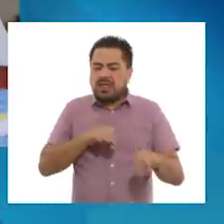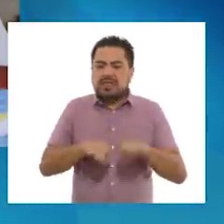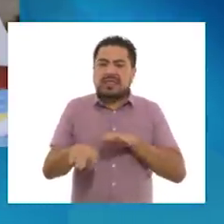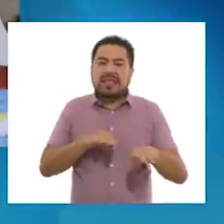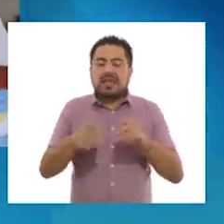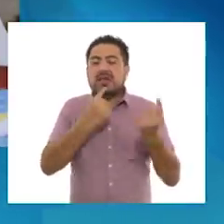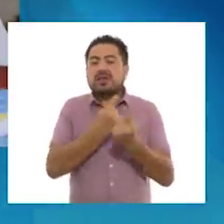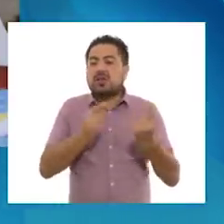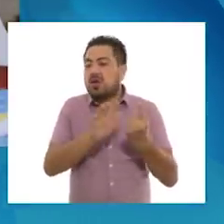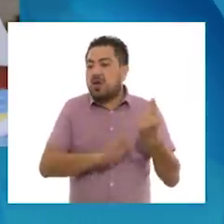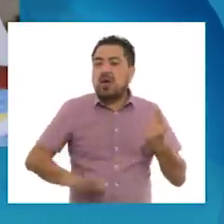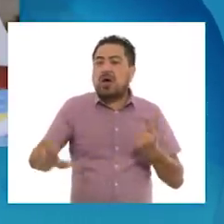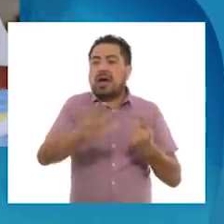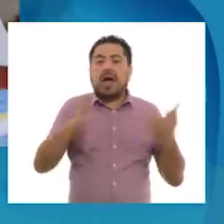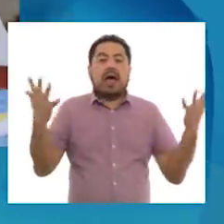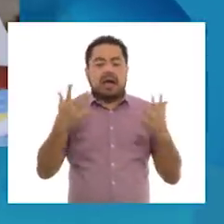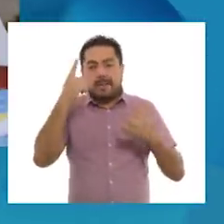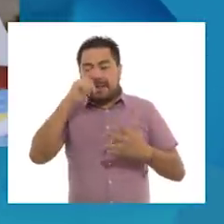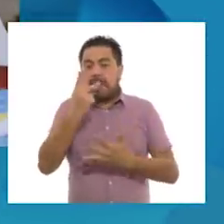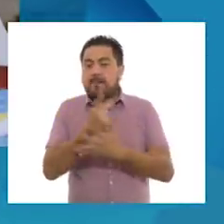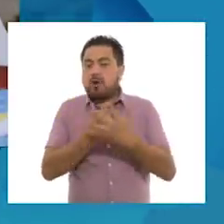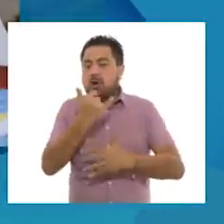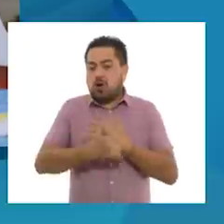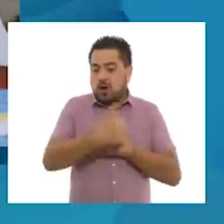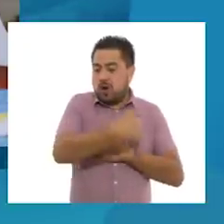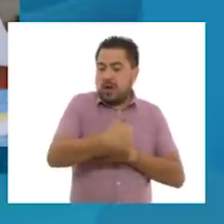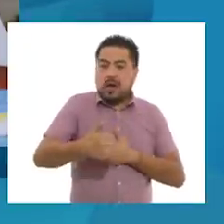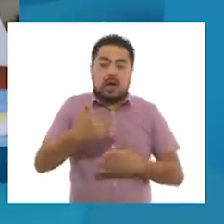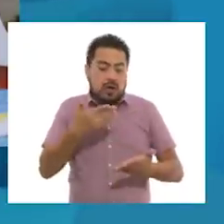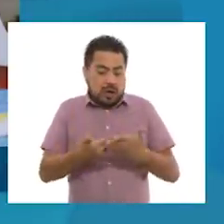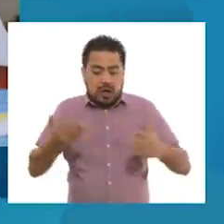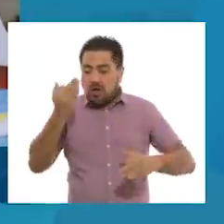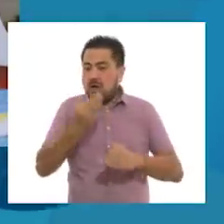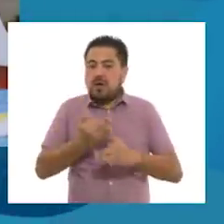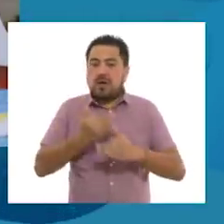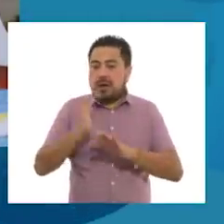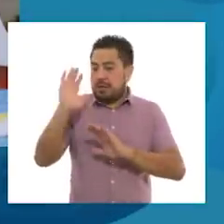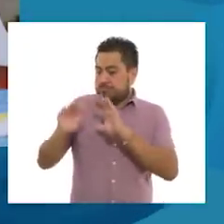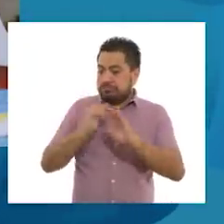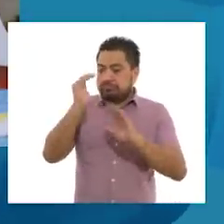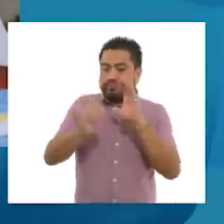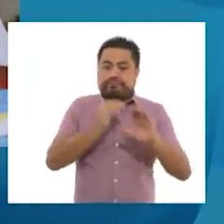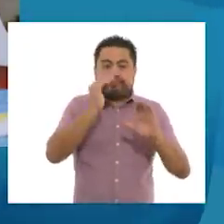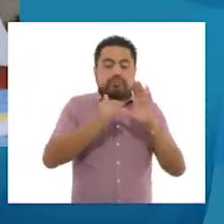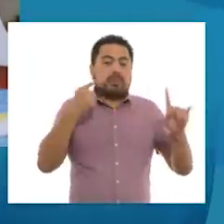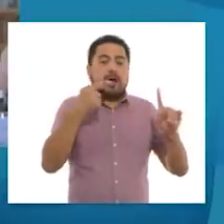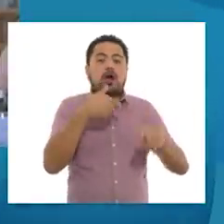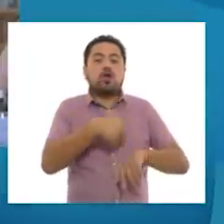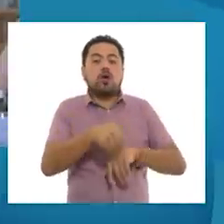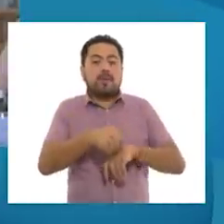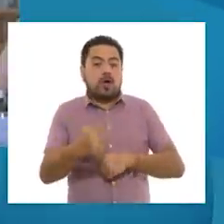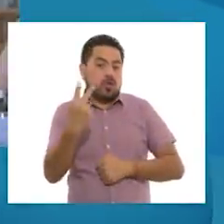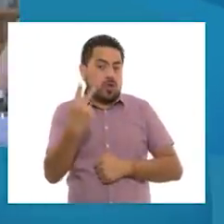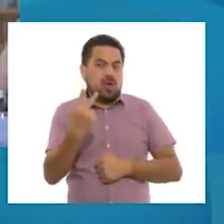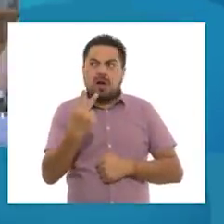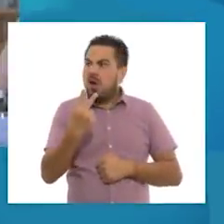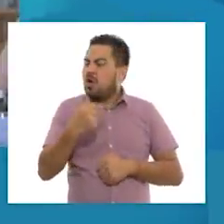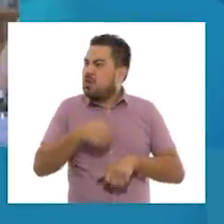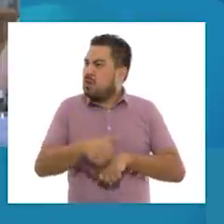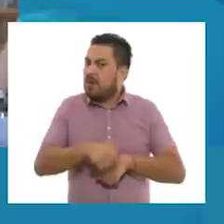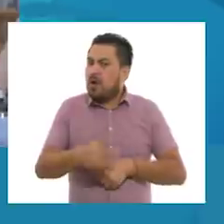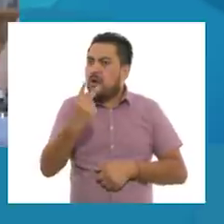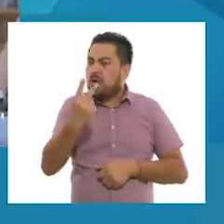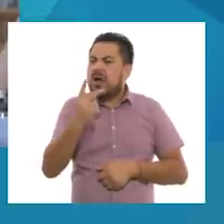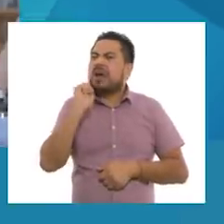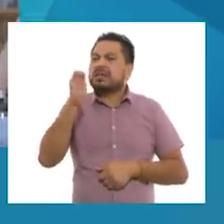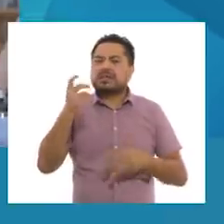las niñas y los niños han hecho para su proyecto? Esta vez nos mandaron trabajos de la misión número 2. ¡Órale! La misión 2